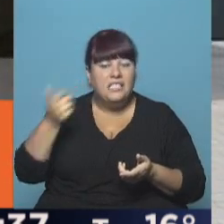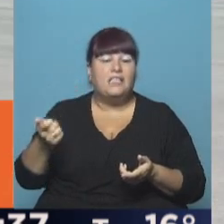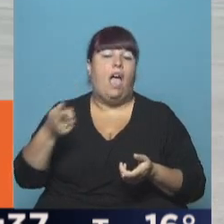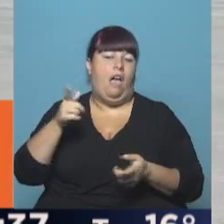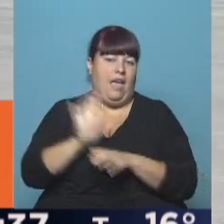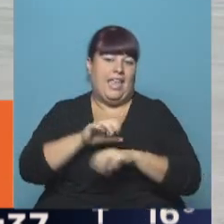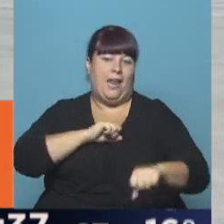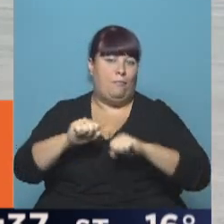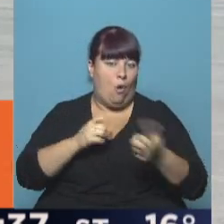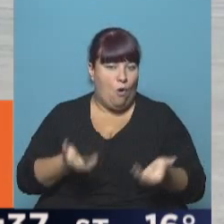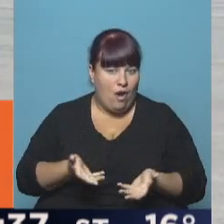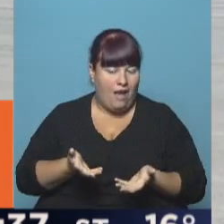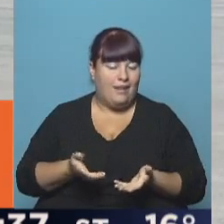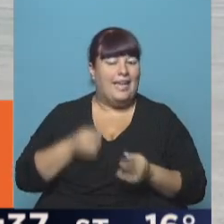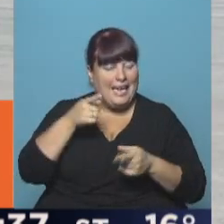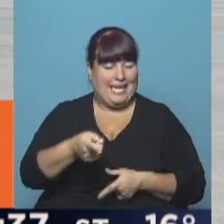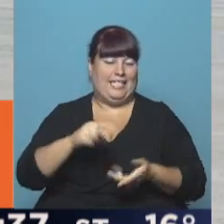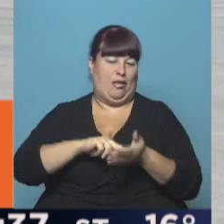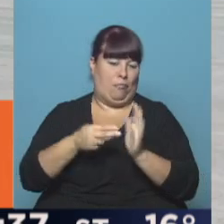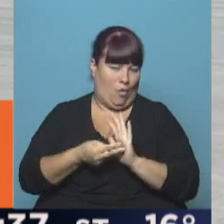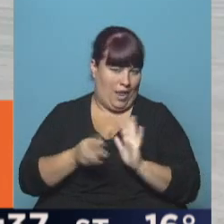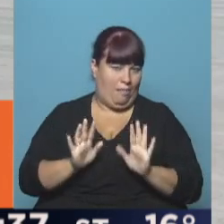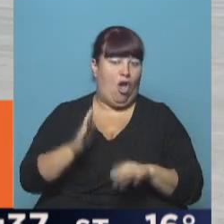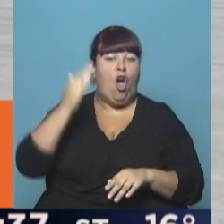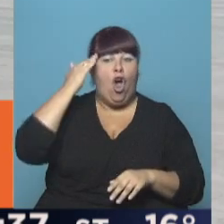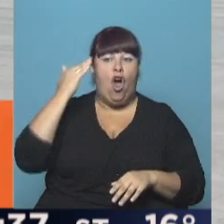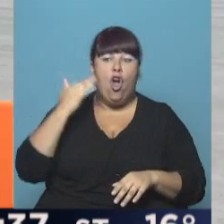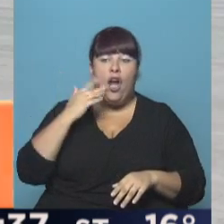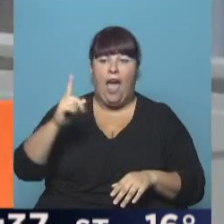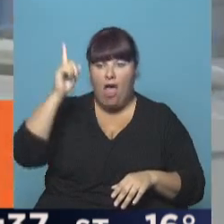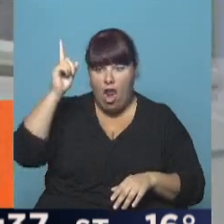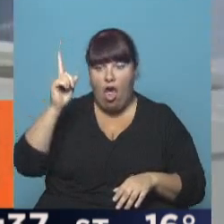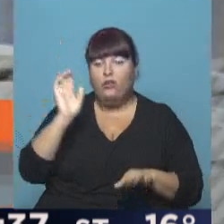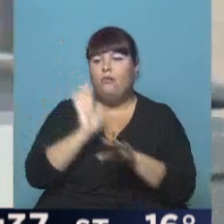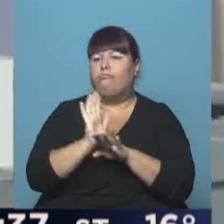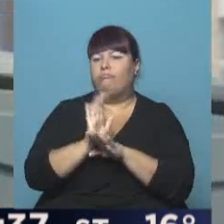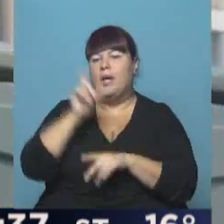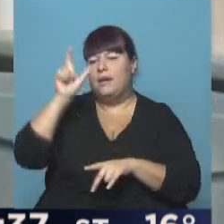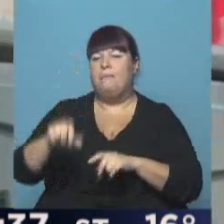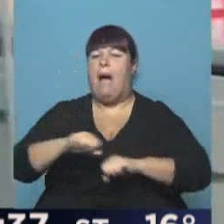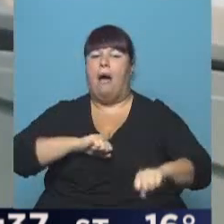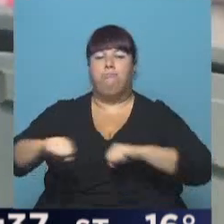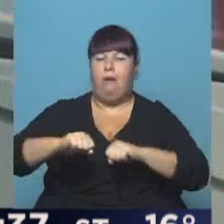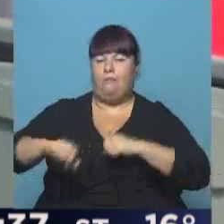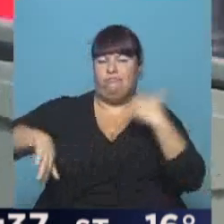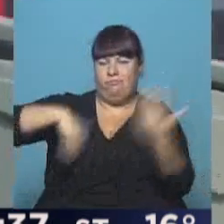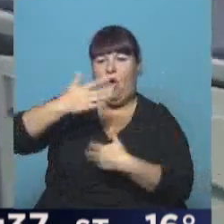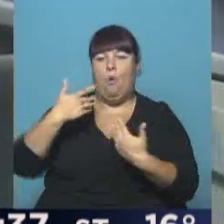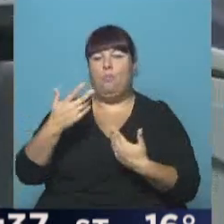quiere desestabilizar. Este es el problema, ¿no? O sea, Corea del Norte aparece como un agente desestabilizador que puede